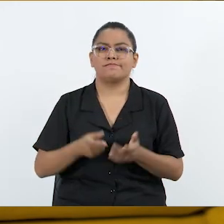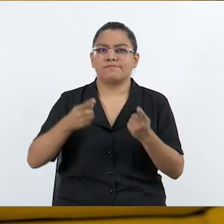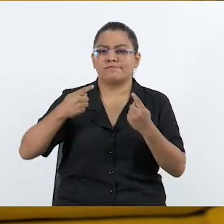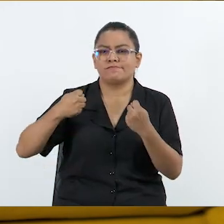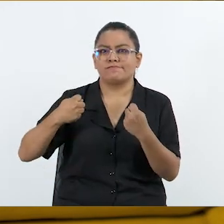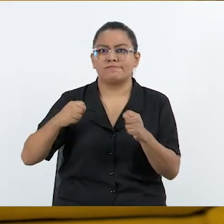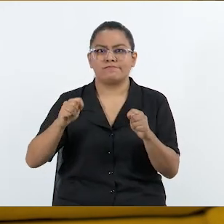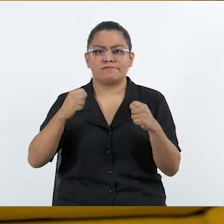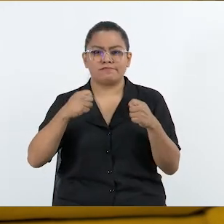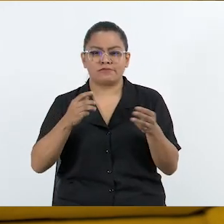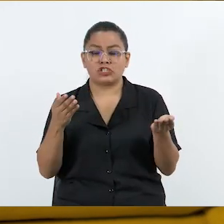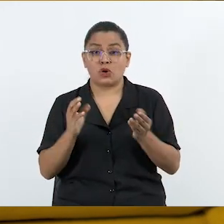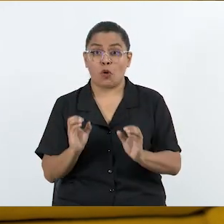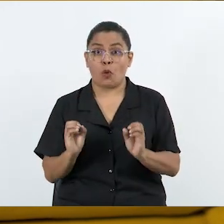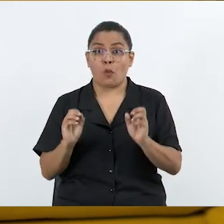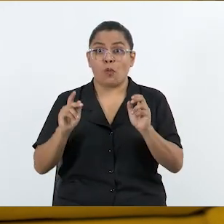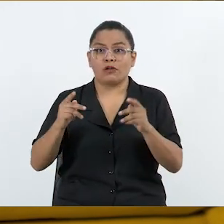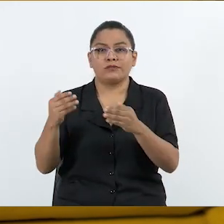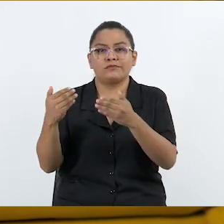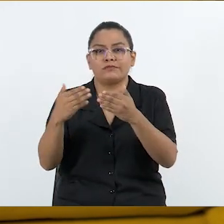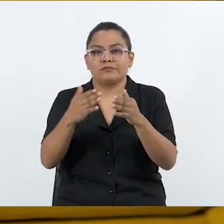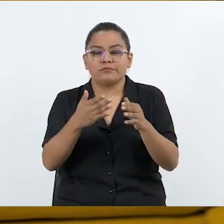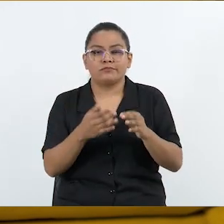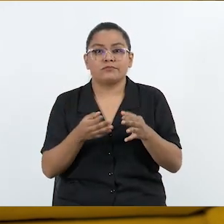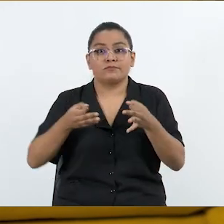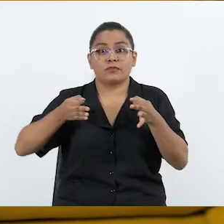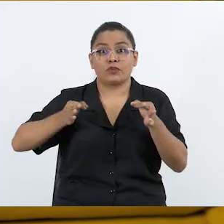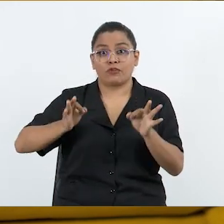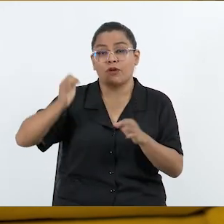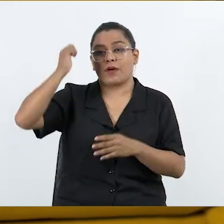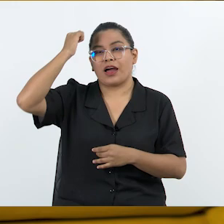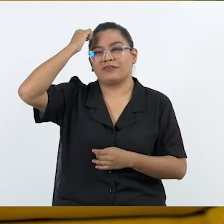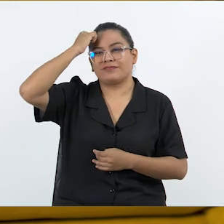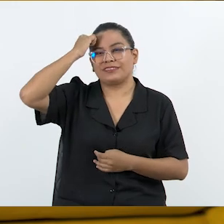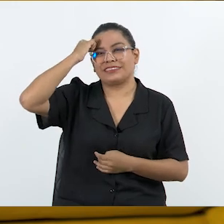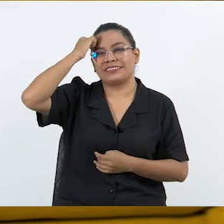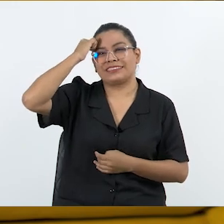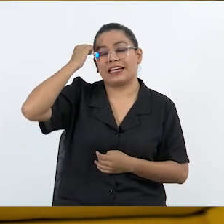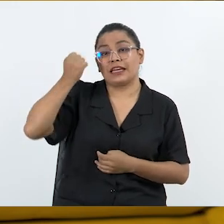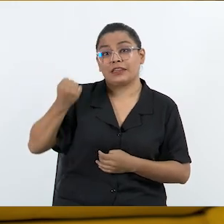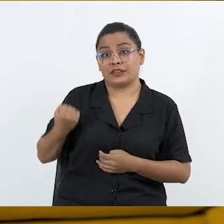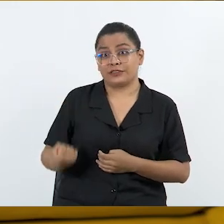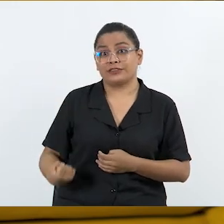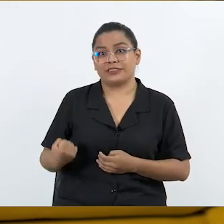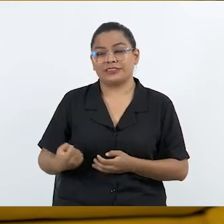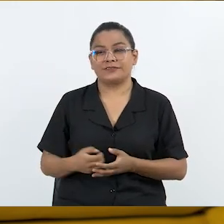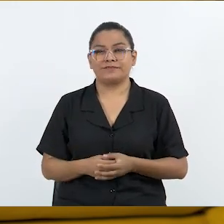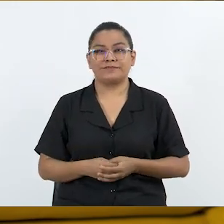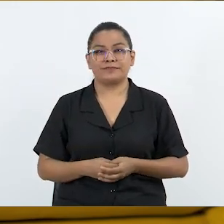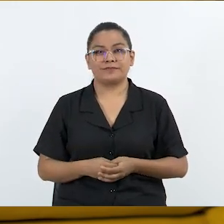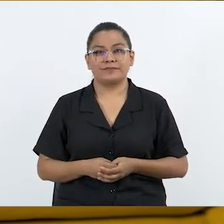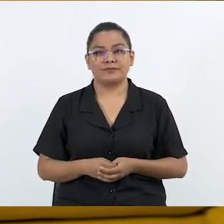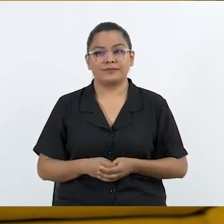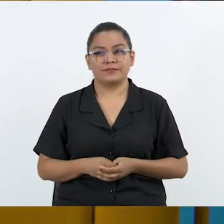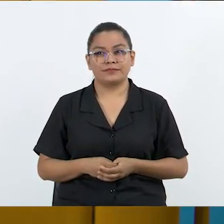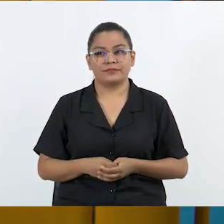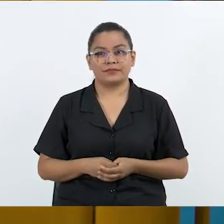a generar oportunidades para las distintas formas de aprendizaje de los estudiantes.